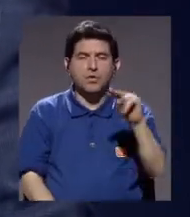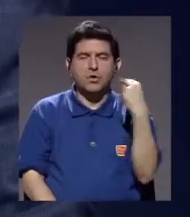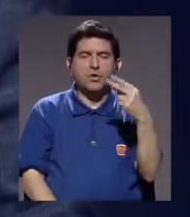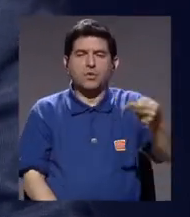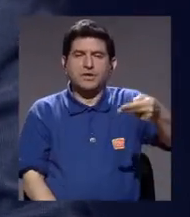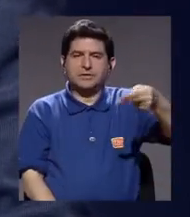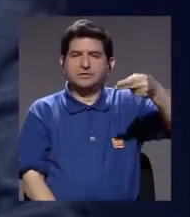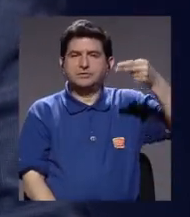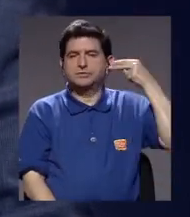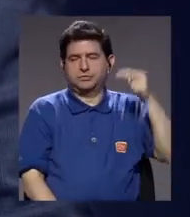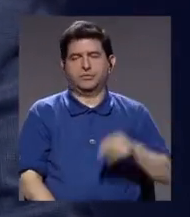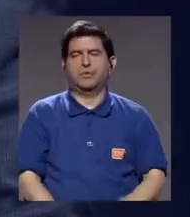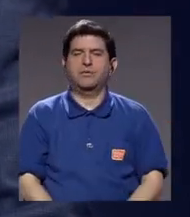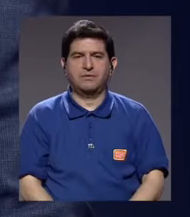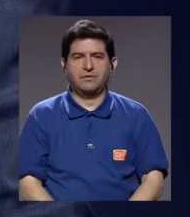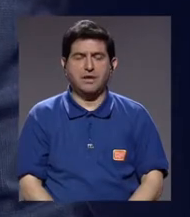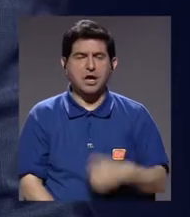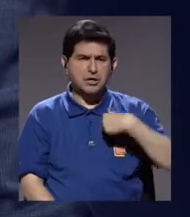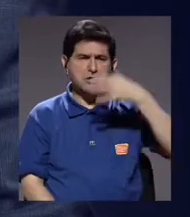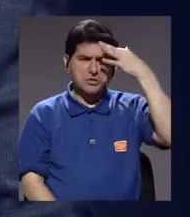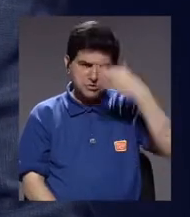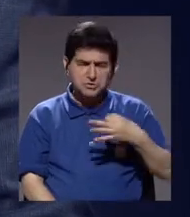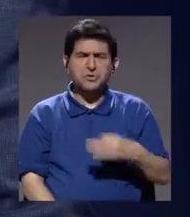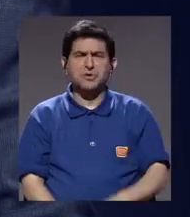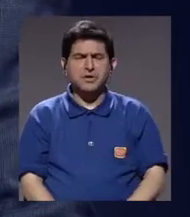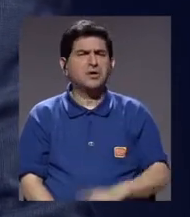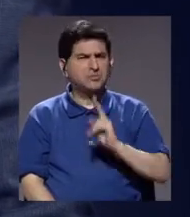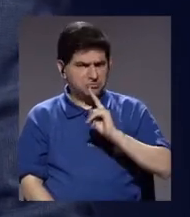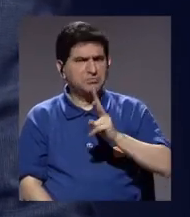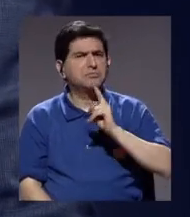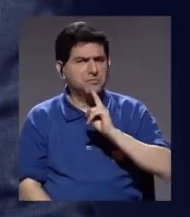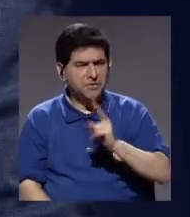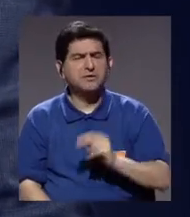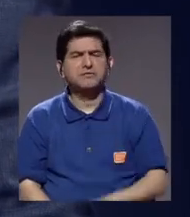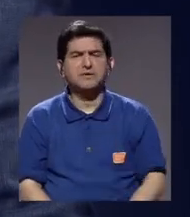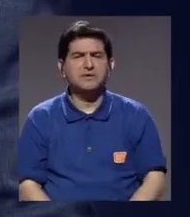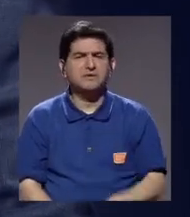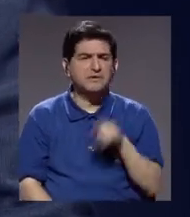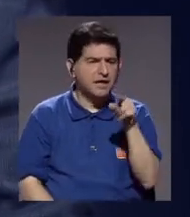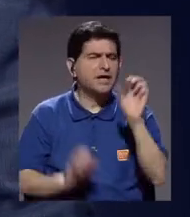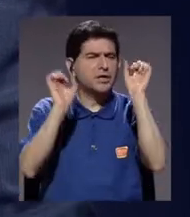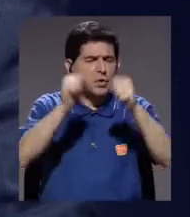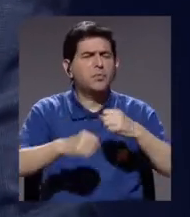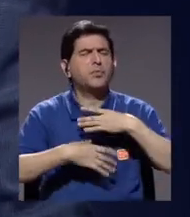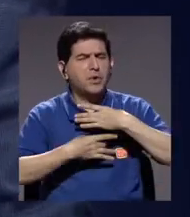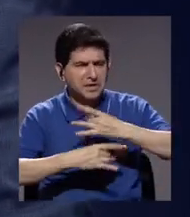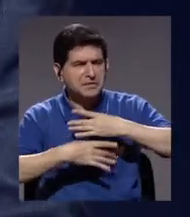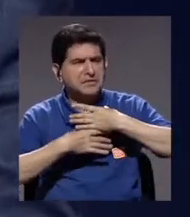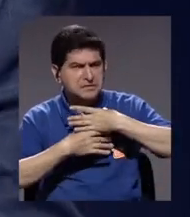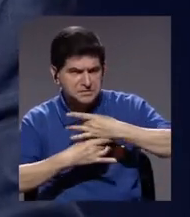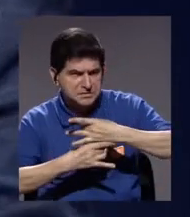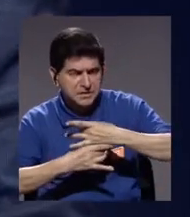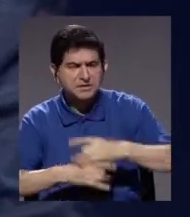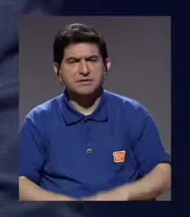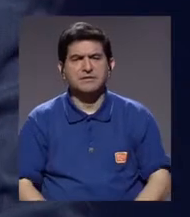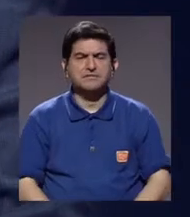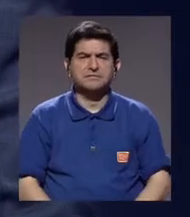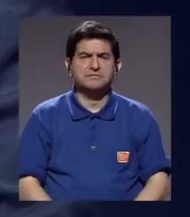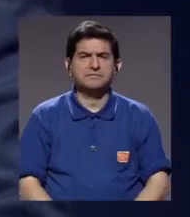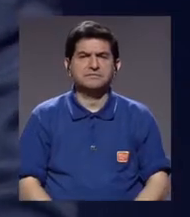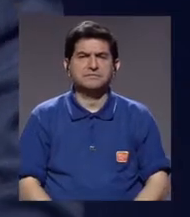telenovelas históricas, entonces yo pienso que realmente puede ser interesante y